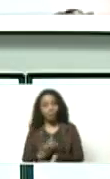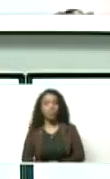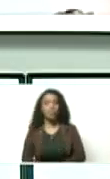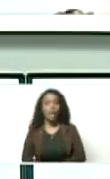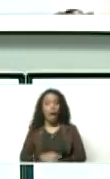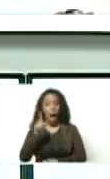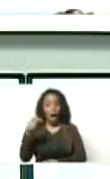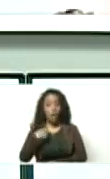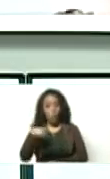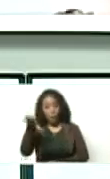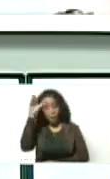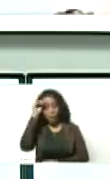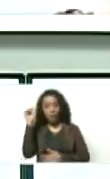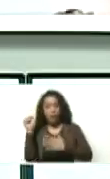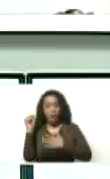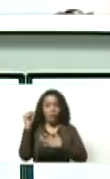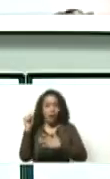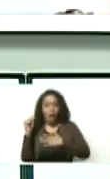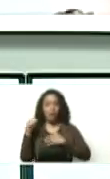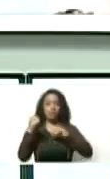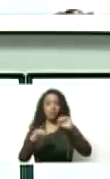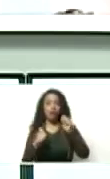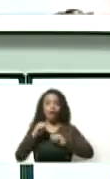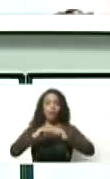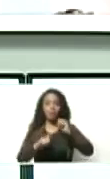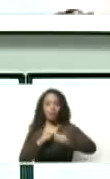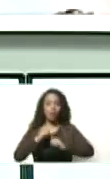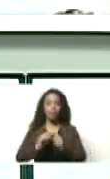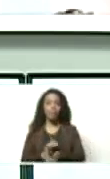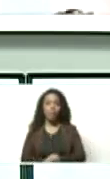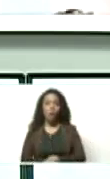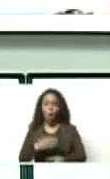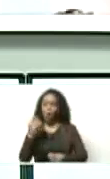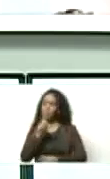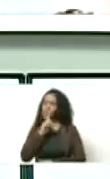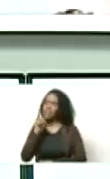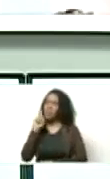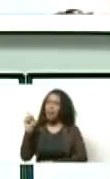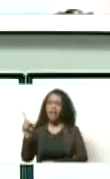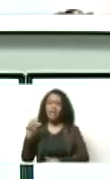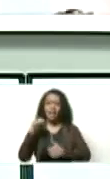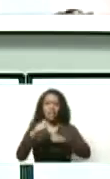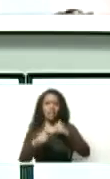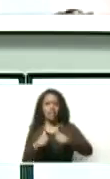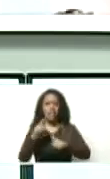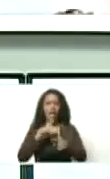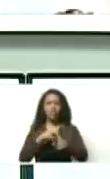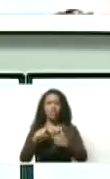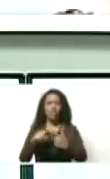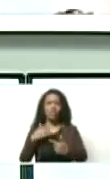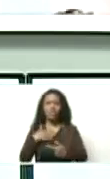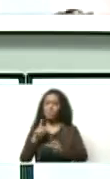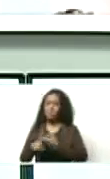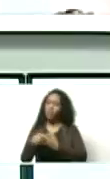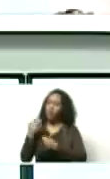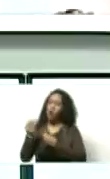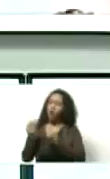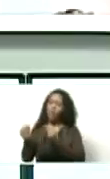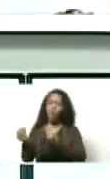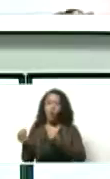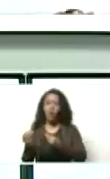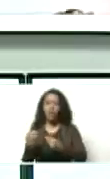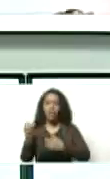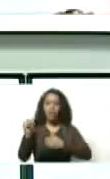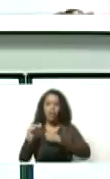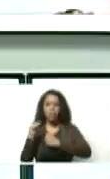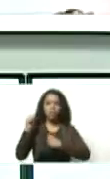¿Eh? Ahí aprendí a bailar salsa. ¿Cómo que se llamaba la salsa que se bailaba entonces, Silvia? ¿Eh? Que era brincadita